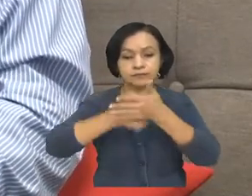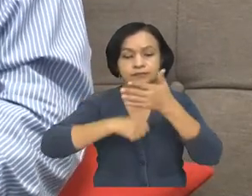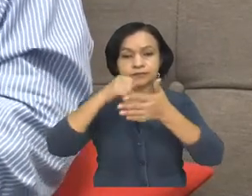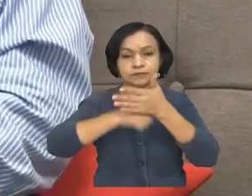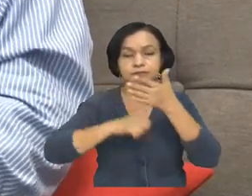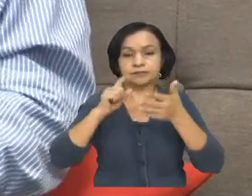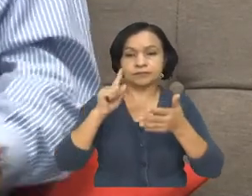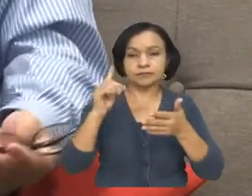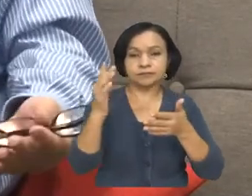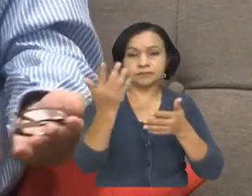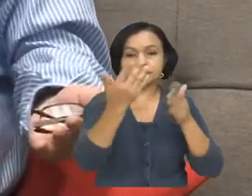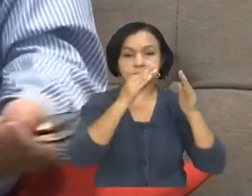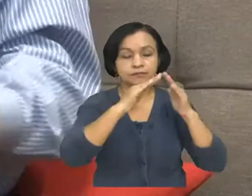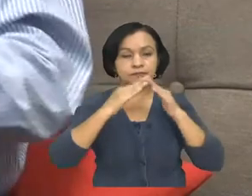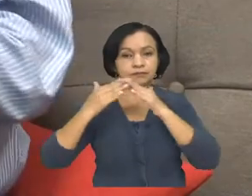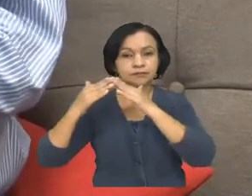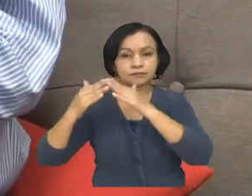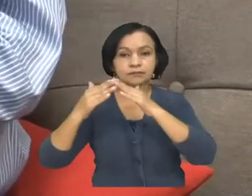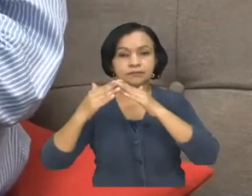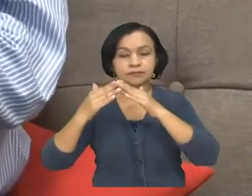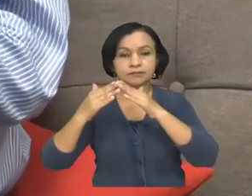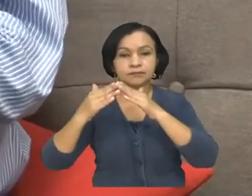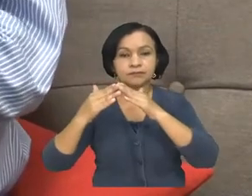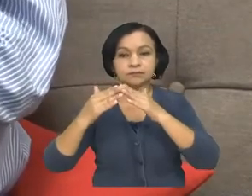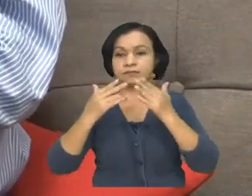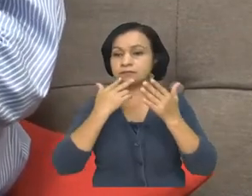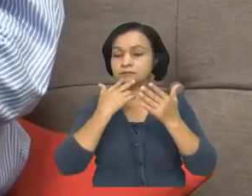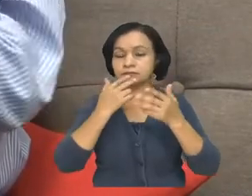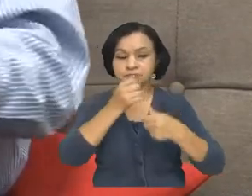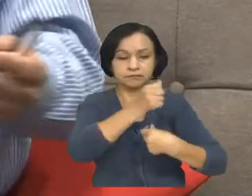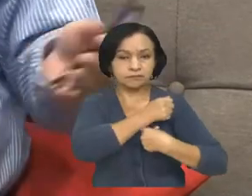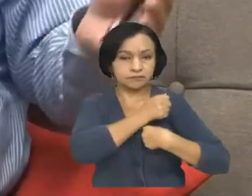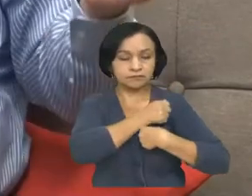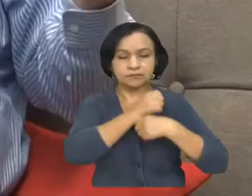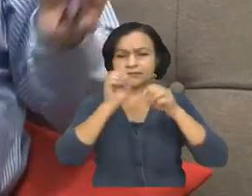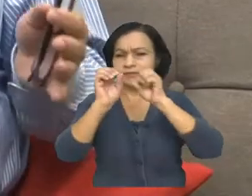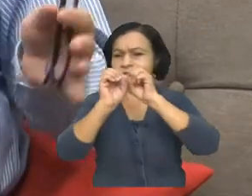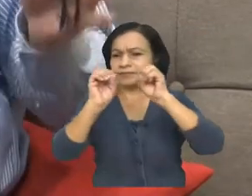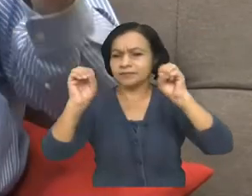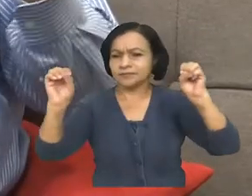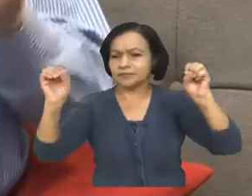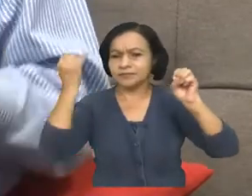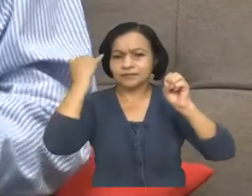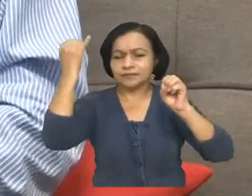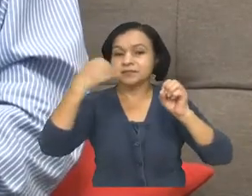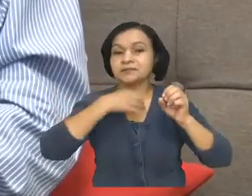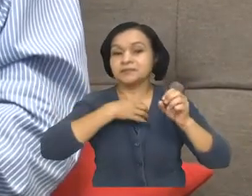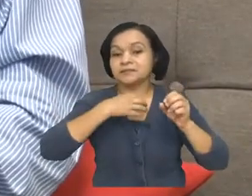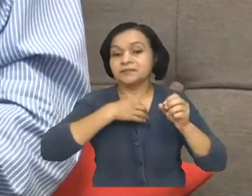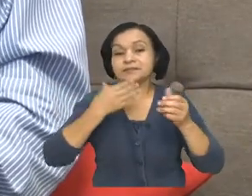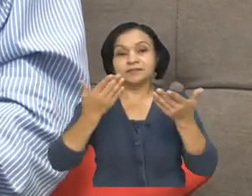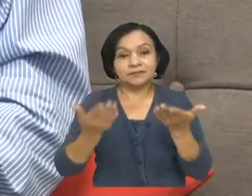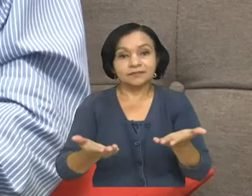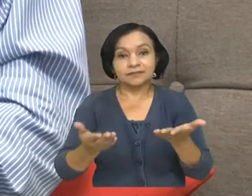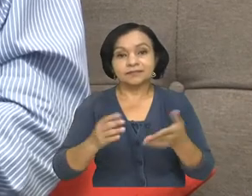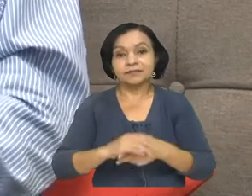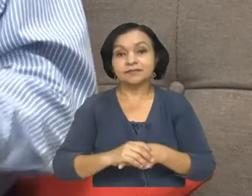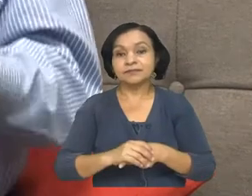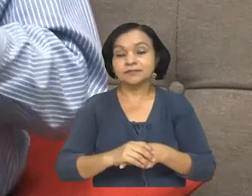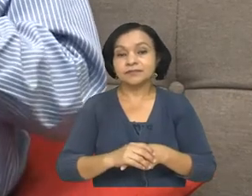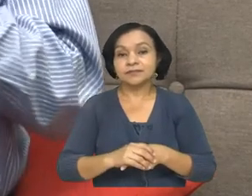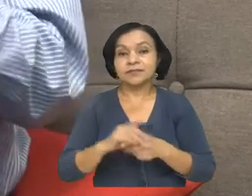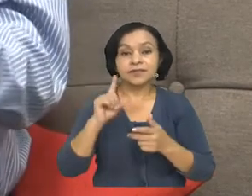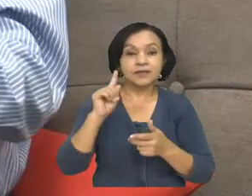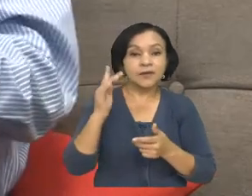que es el barrio. Pero como te digo, no habían tácticas militares, no había nada, era lo que saliera en el momento. Pues